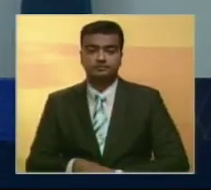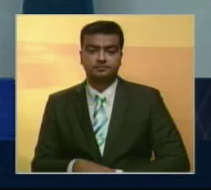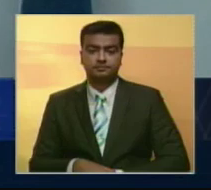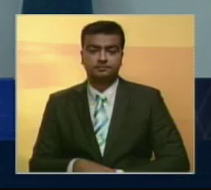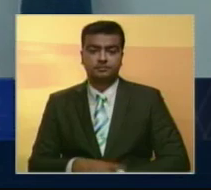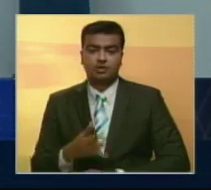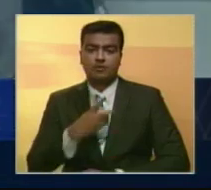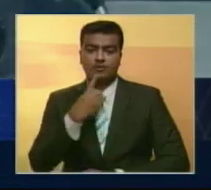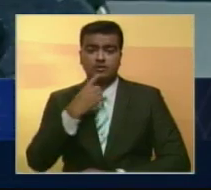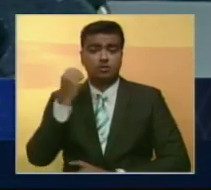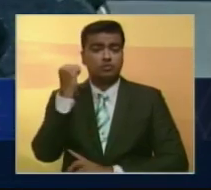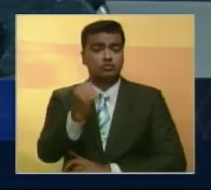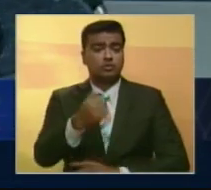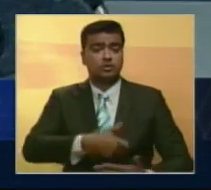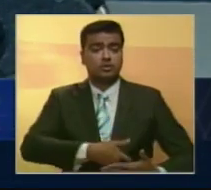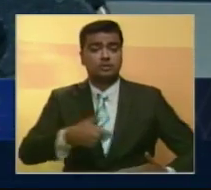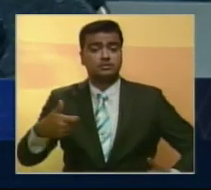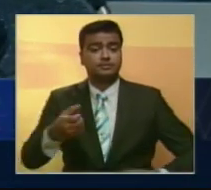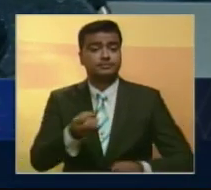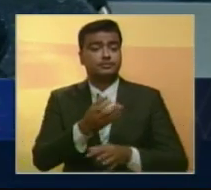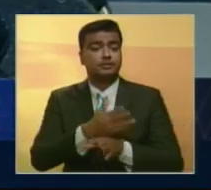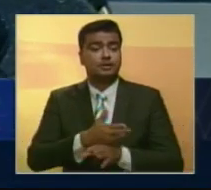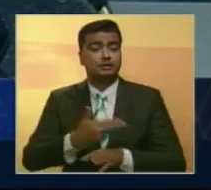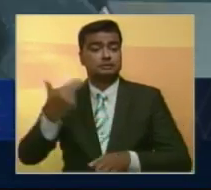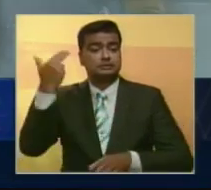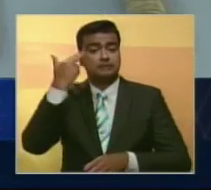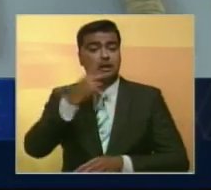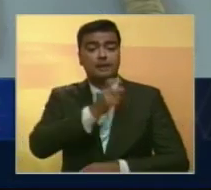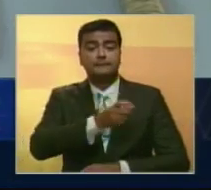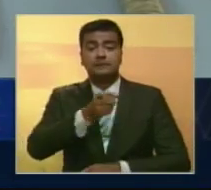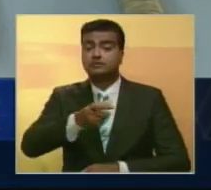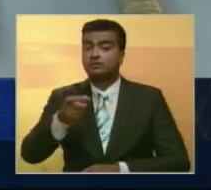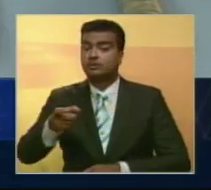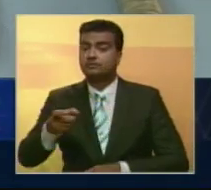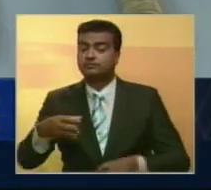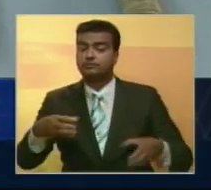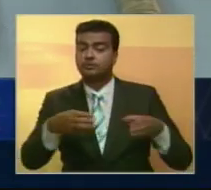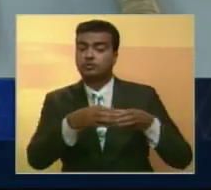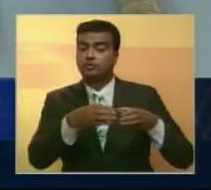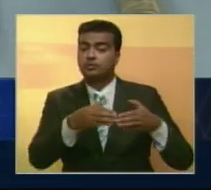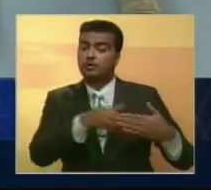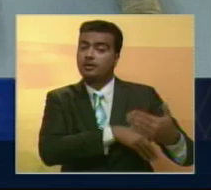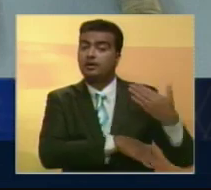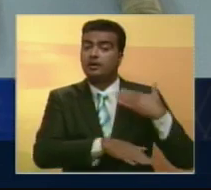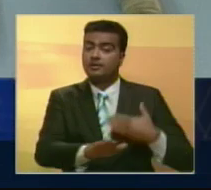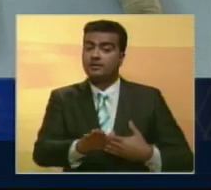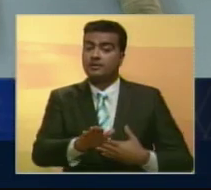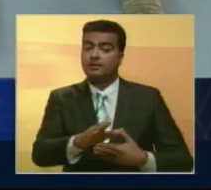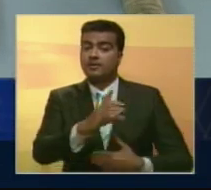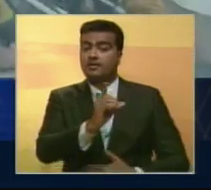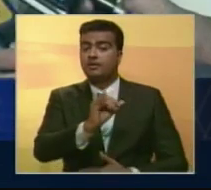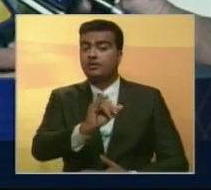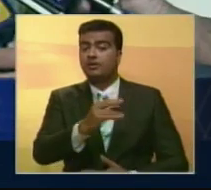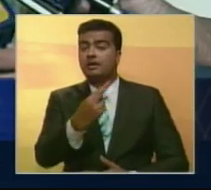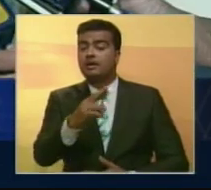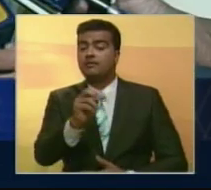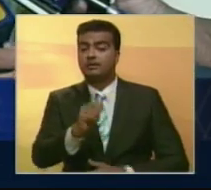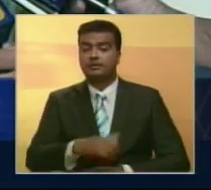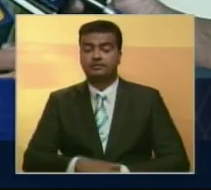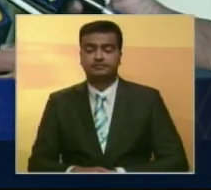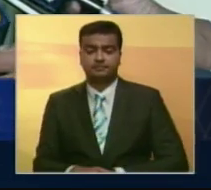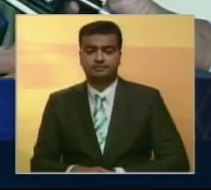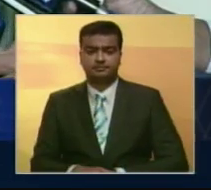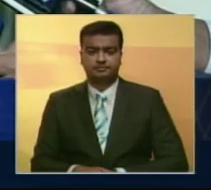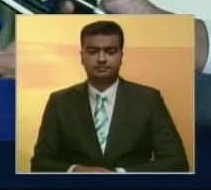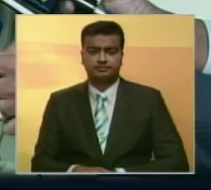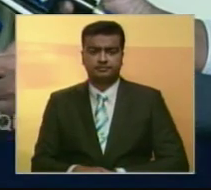delincuentes utilizaron cuchillos y un arma de juguete para amenazar a los pasajeros de un colectivo que iba al municipio Diego Ibarra. Venía